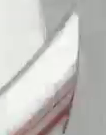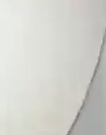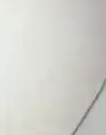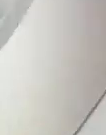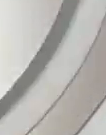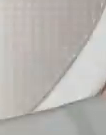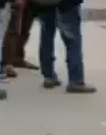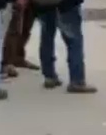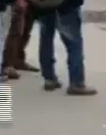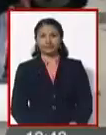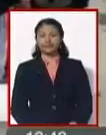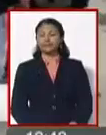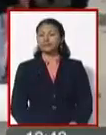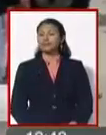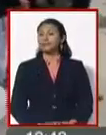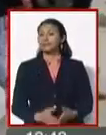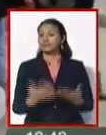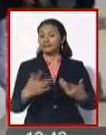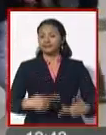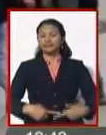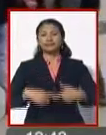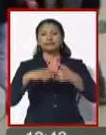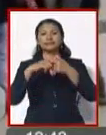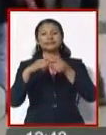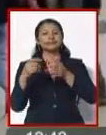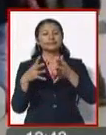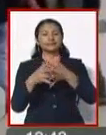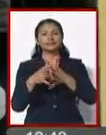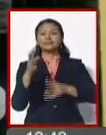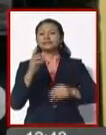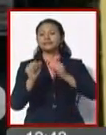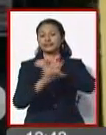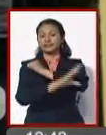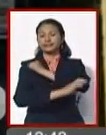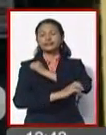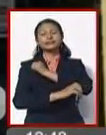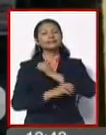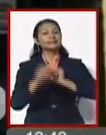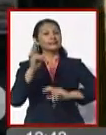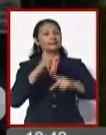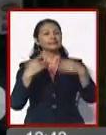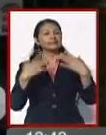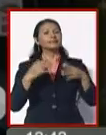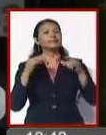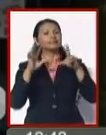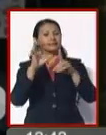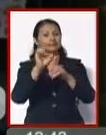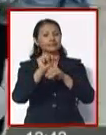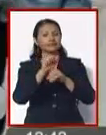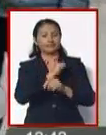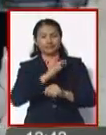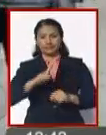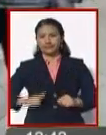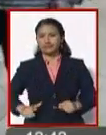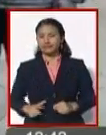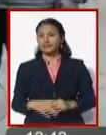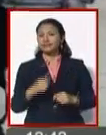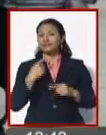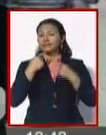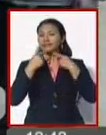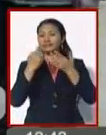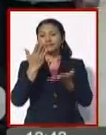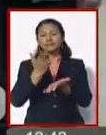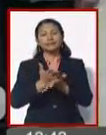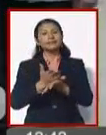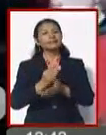En instantes, se levantó el bloqueo en la ruta Camiri, pero los pobladores en las últimas horas decidieron tomar la alcaldía del municipio. Además, se